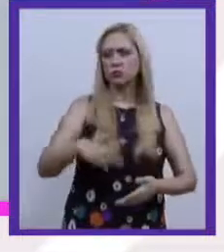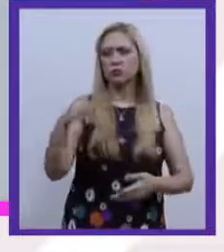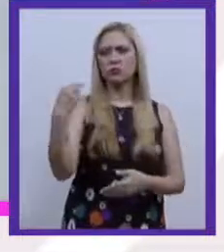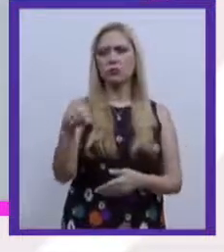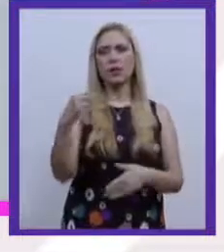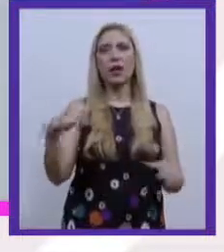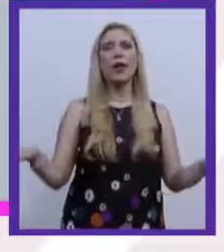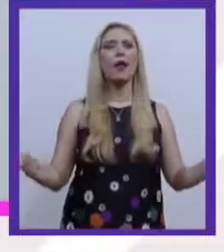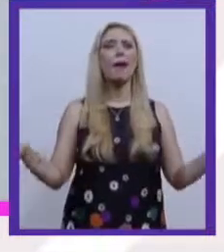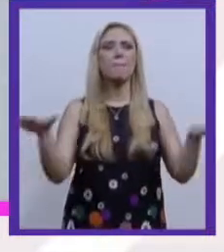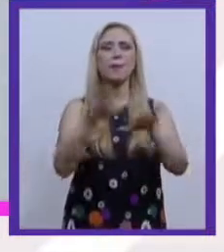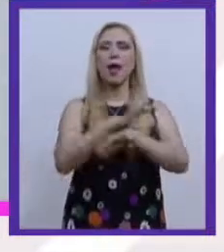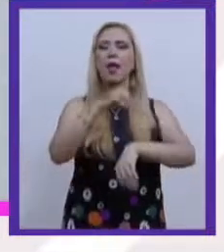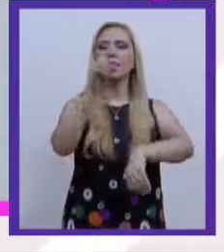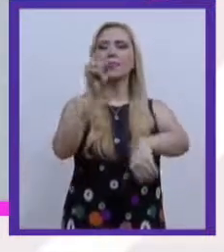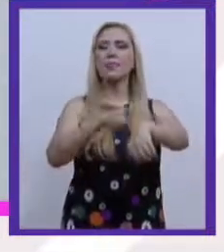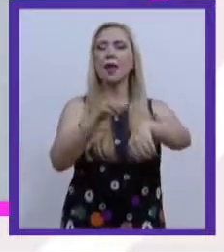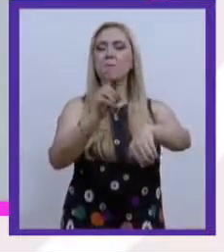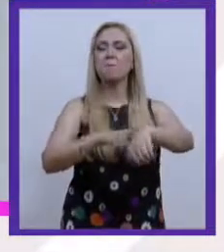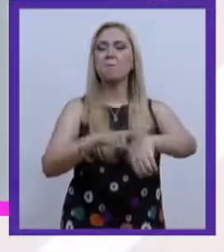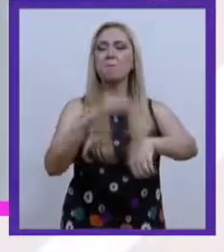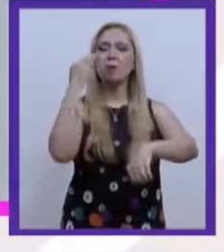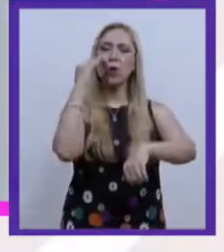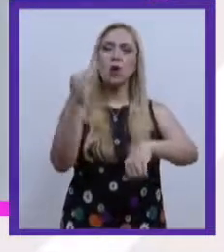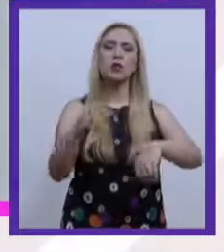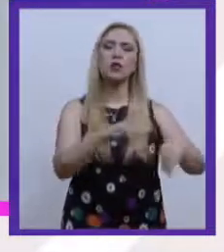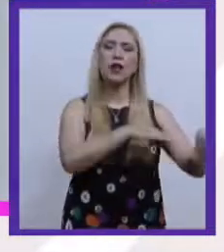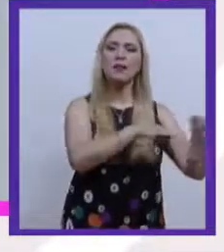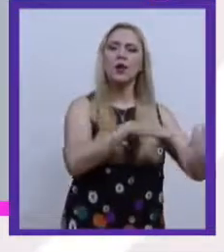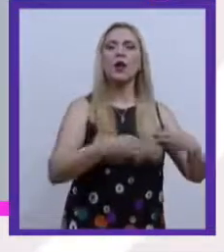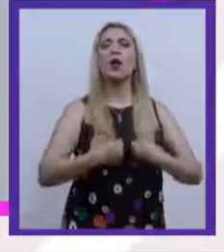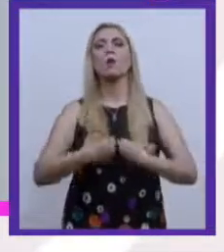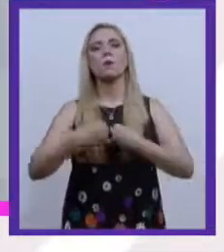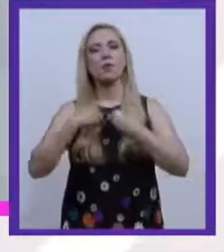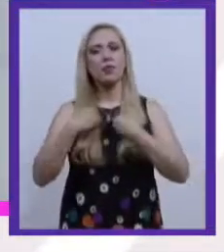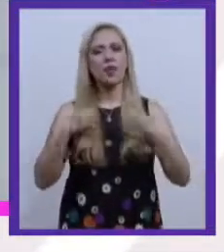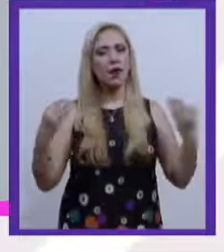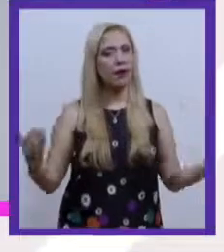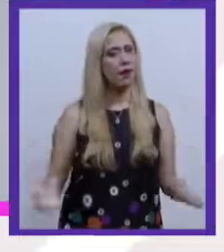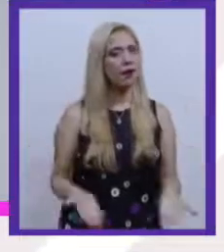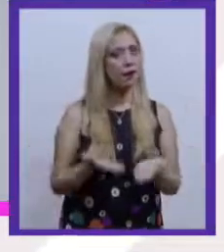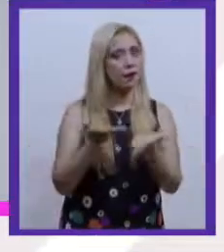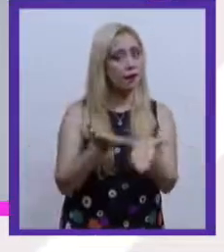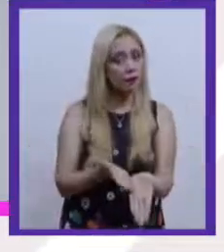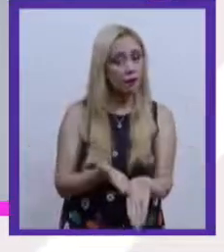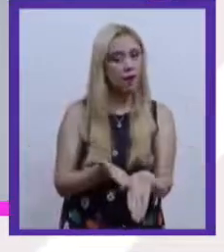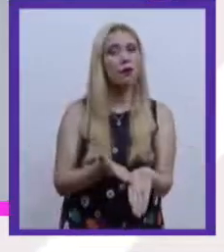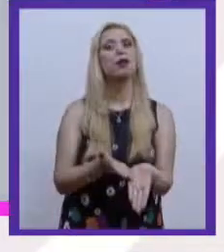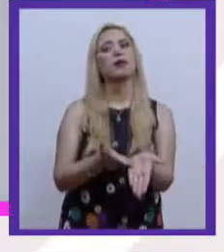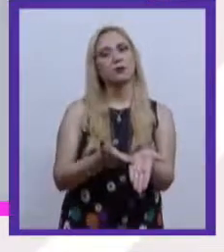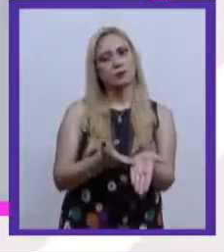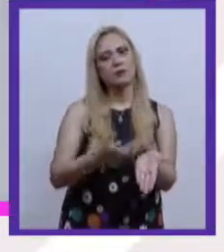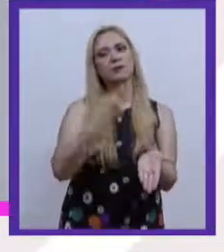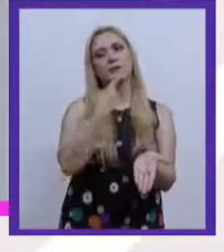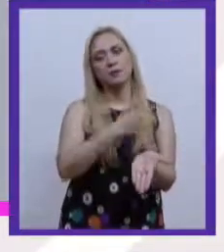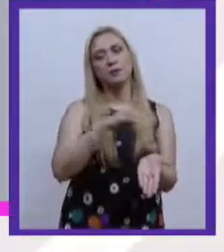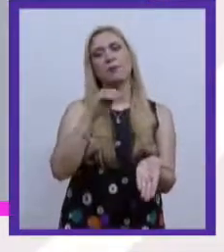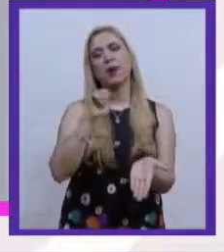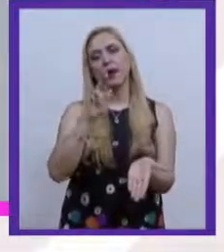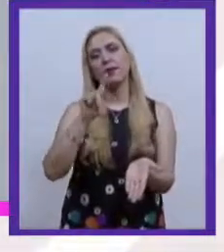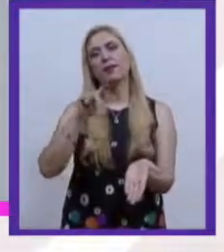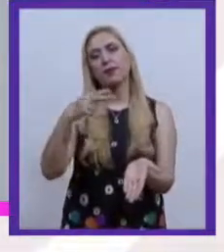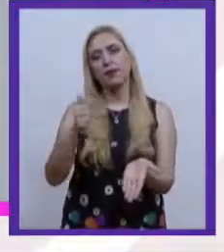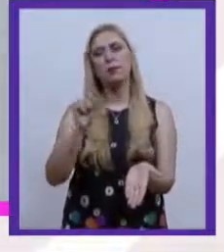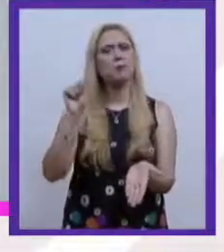llamó Cambiar los tiempos de la vida y del trabajo, precisamente por esta historia que planteaba Marta, que incluso las